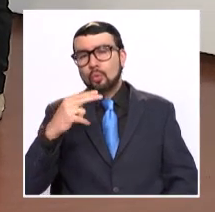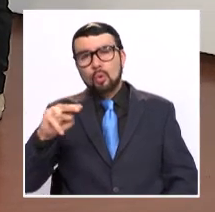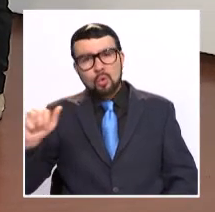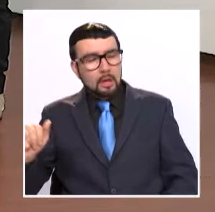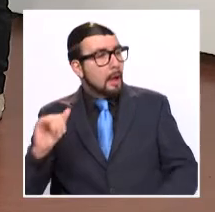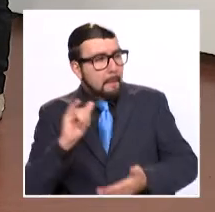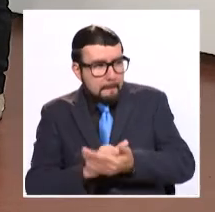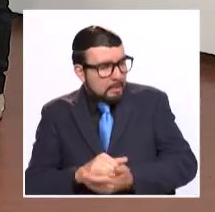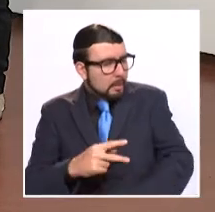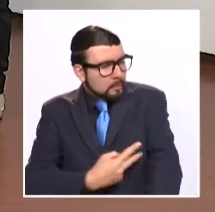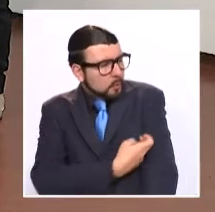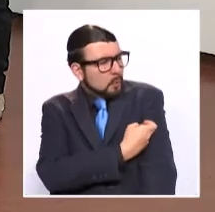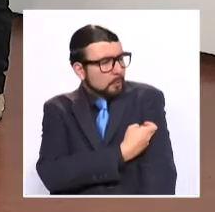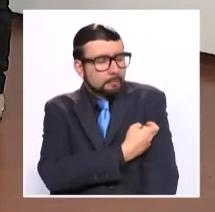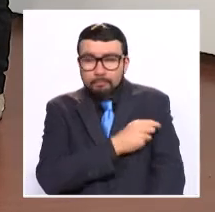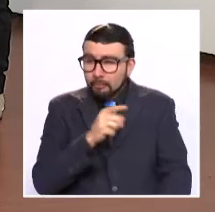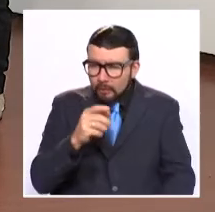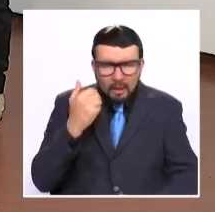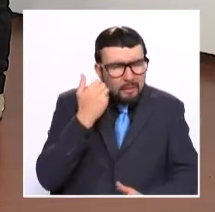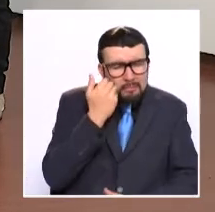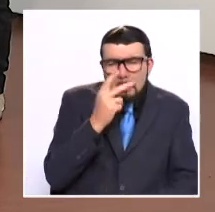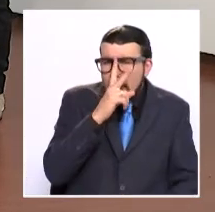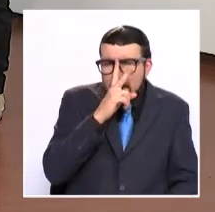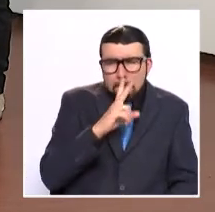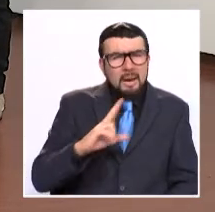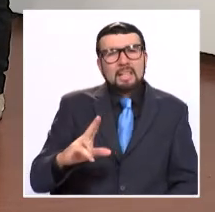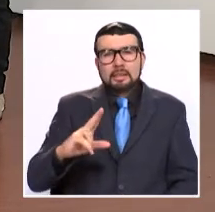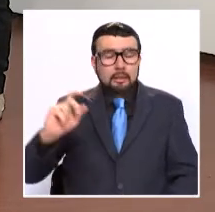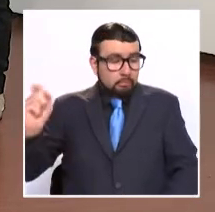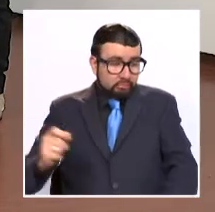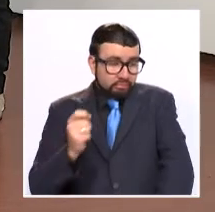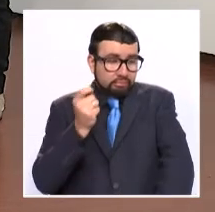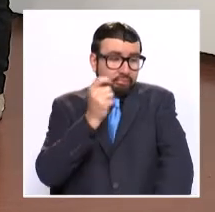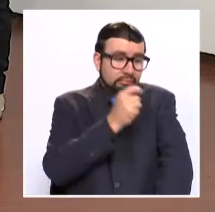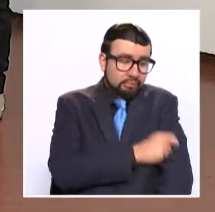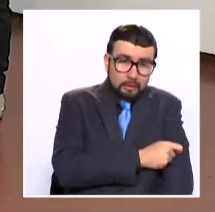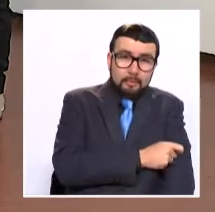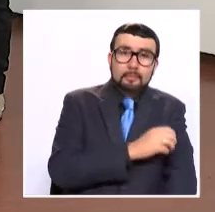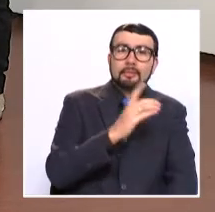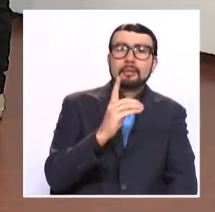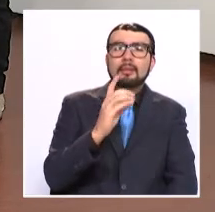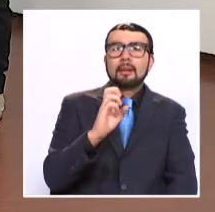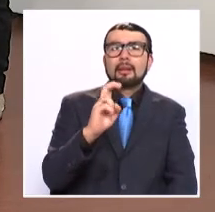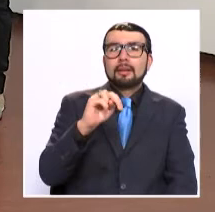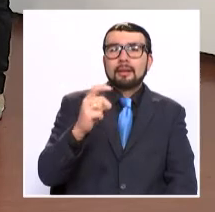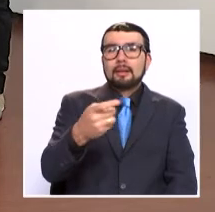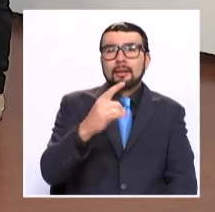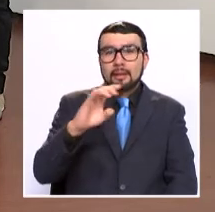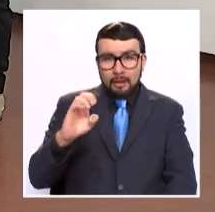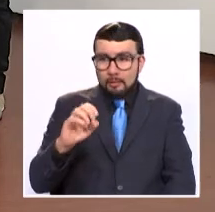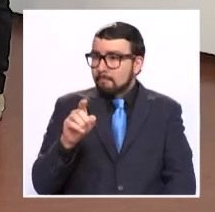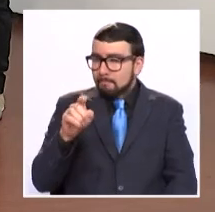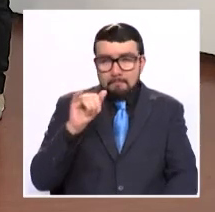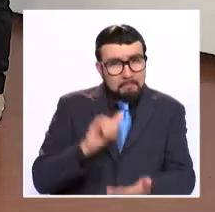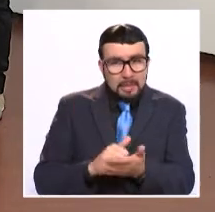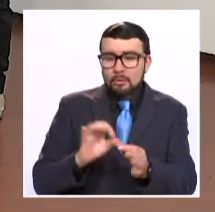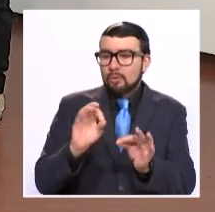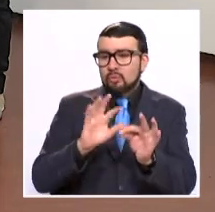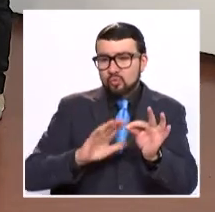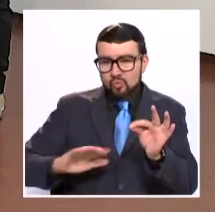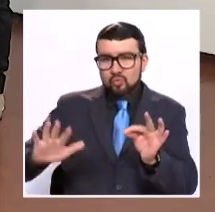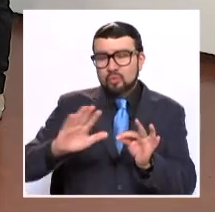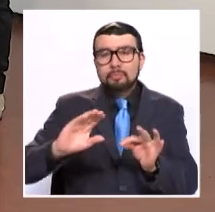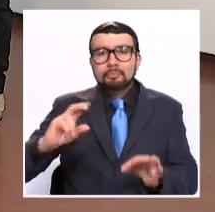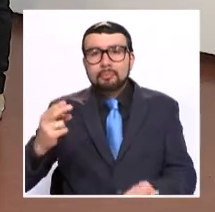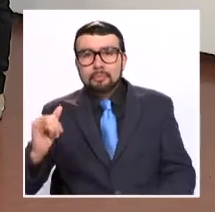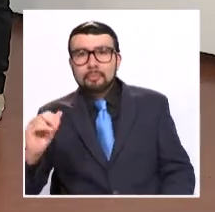vacuna? Bueno, son enfermedades muy parecidas, el virus, la enfermedad del dengue está causada por el mismo virus que el de la chikungunya y de